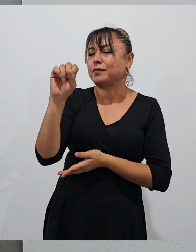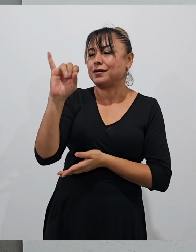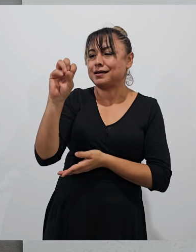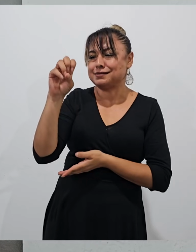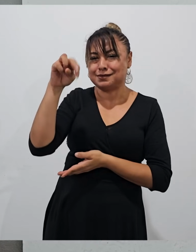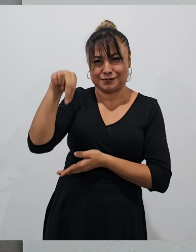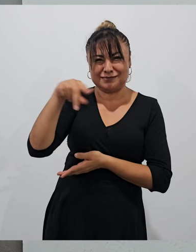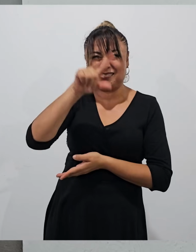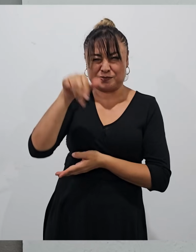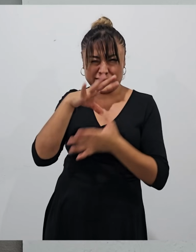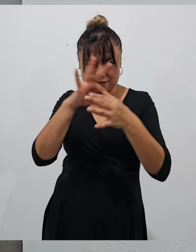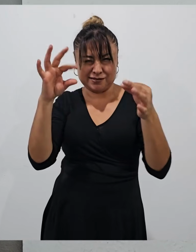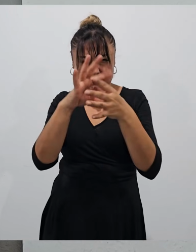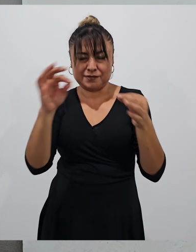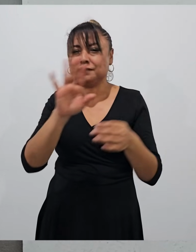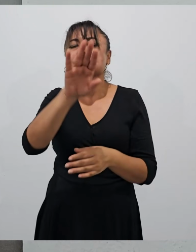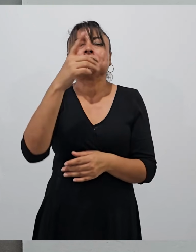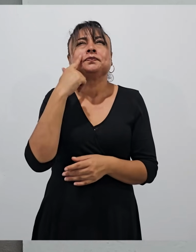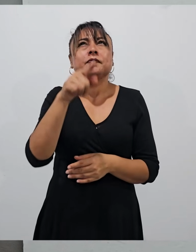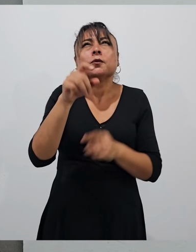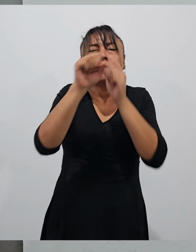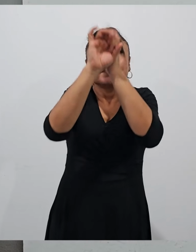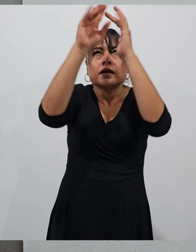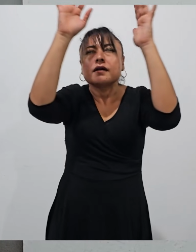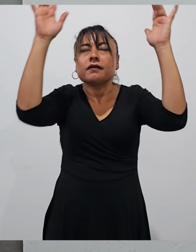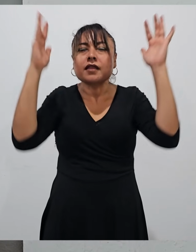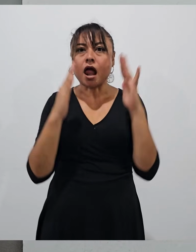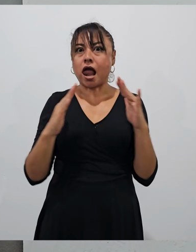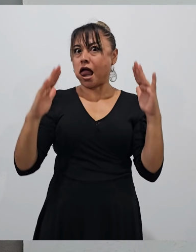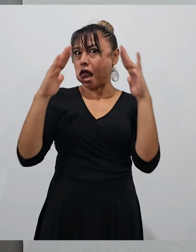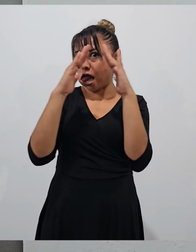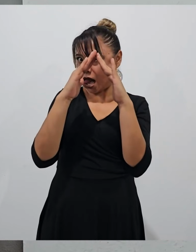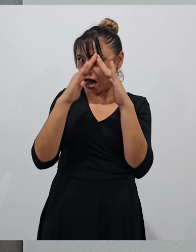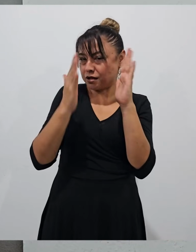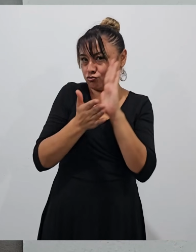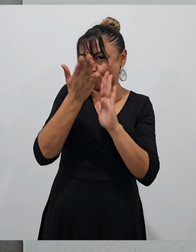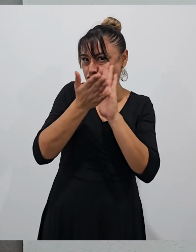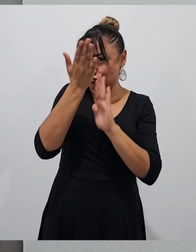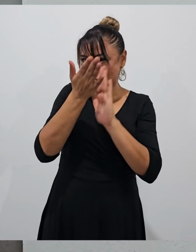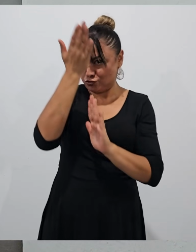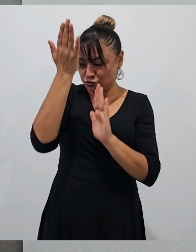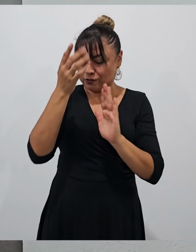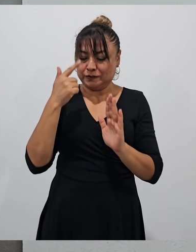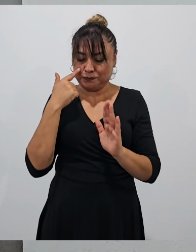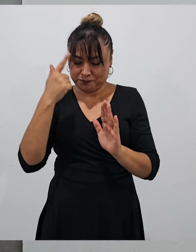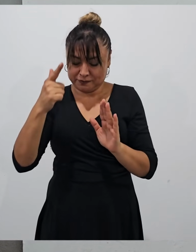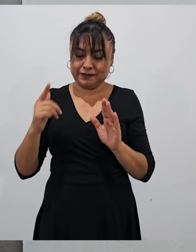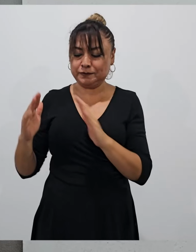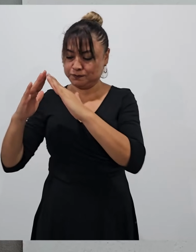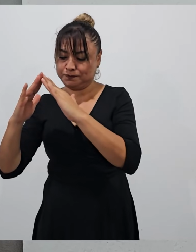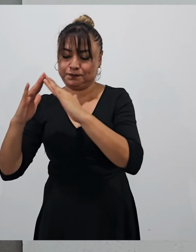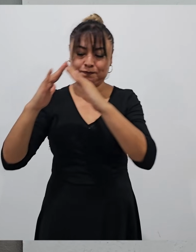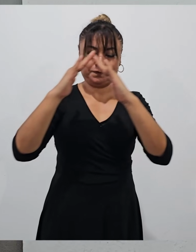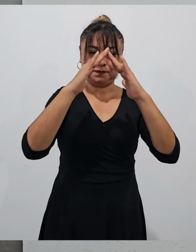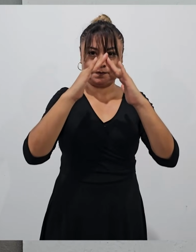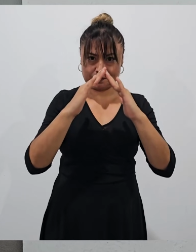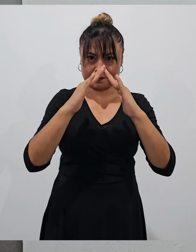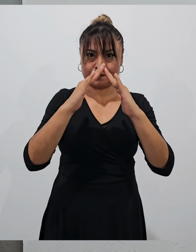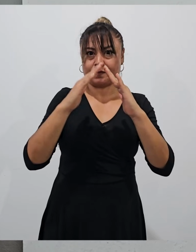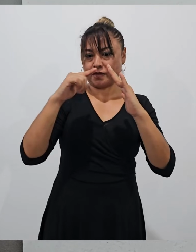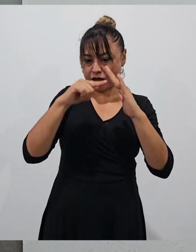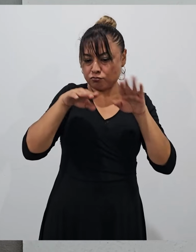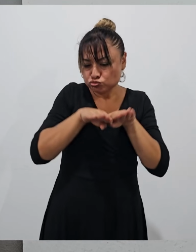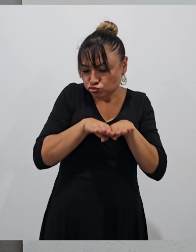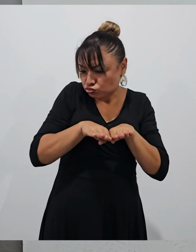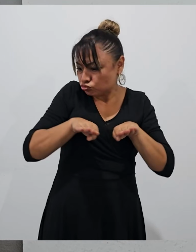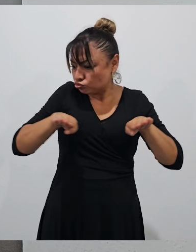imagina que tenemos una edificación. En un escenario, digamos, ideal para esta explicación, nuestra edificación está rodeada por suelo uniforme. Y toda